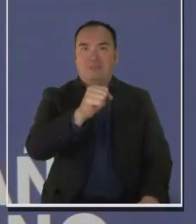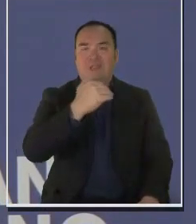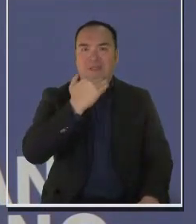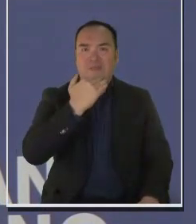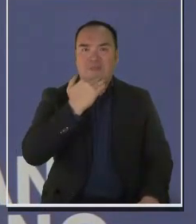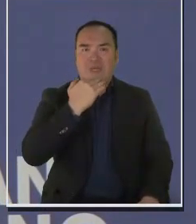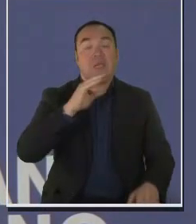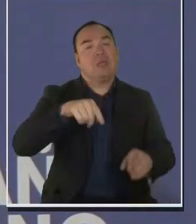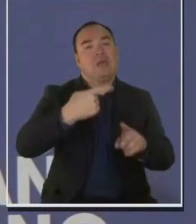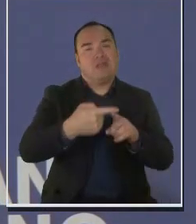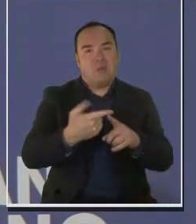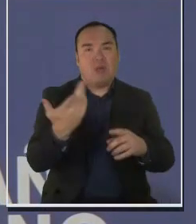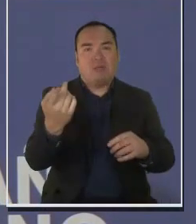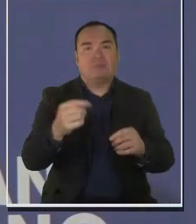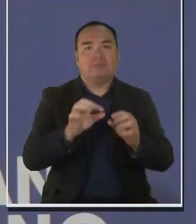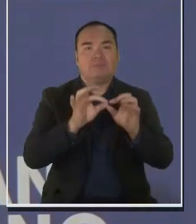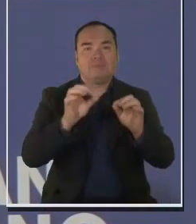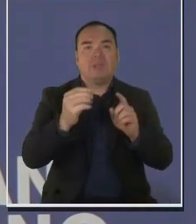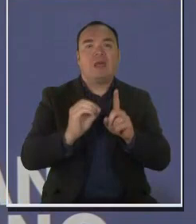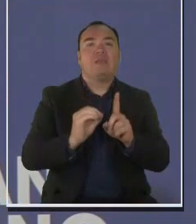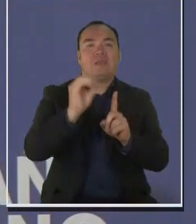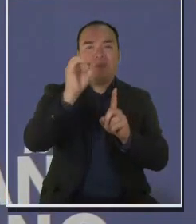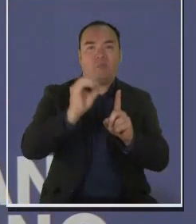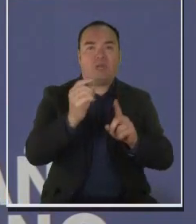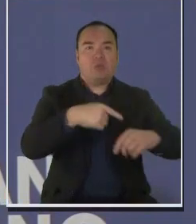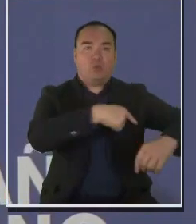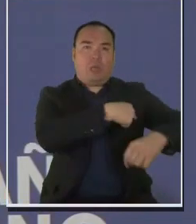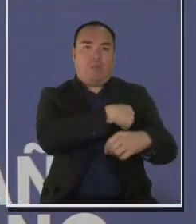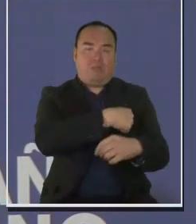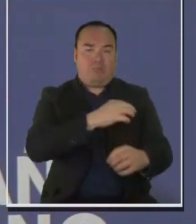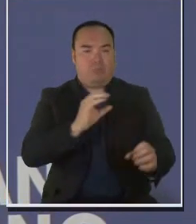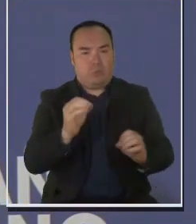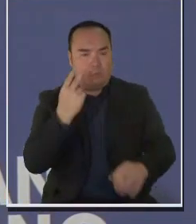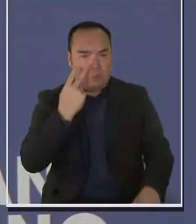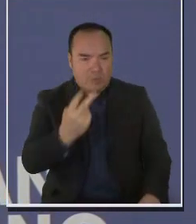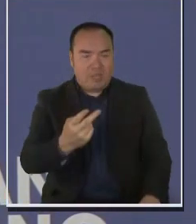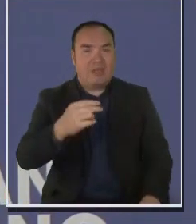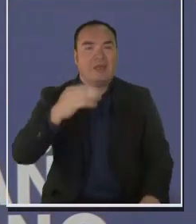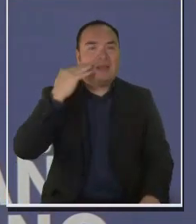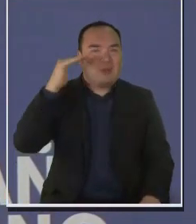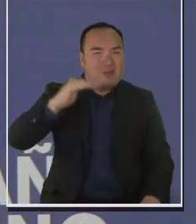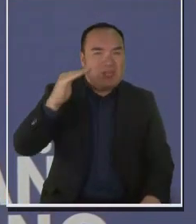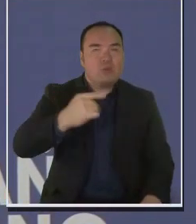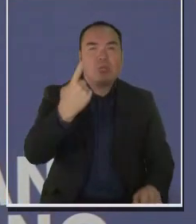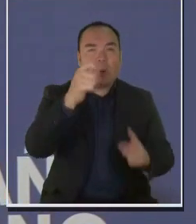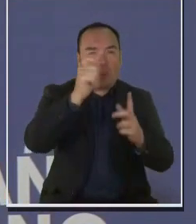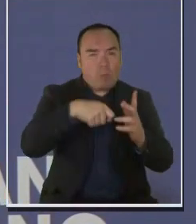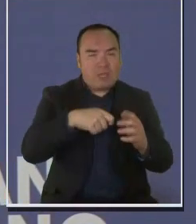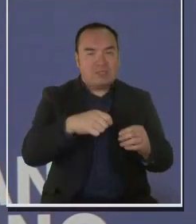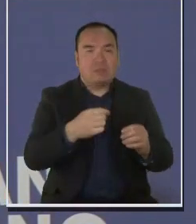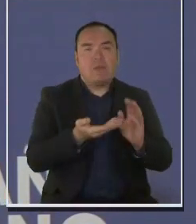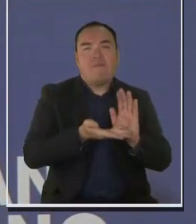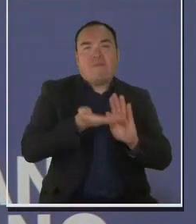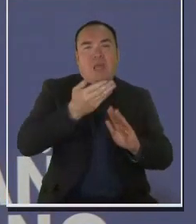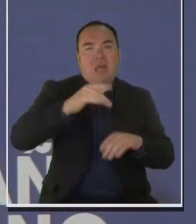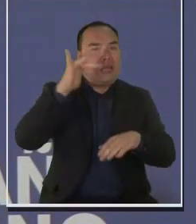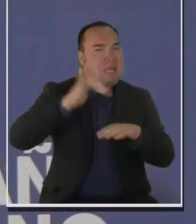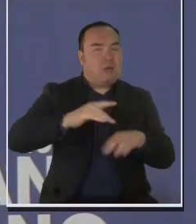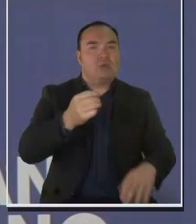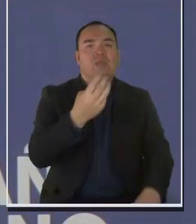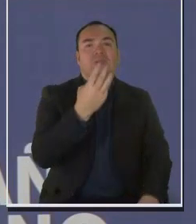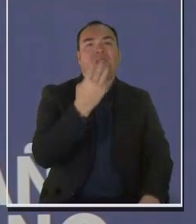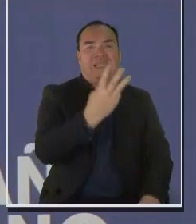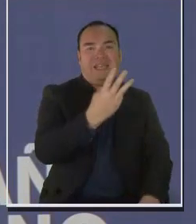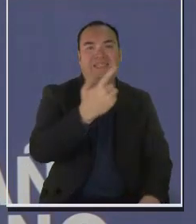la temperatura en niños menores de 1 mes, es decir, si tenemos fiebre en niños menores de 1 mes, 37,5, esto en el contexto